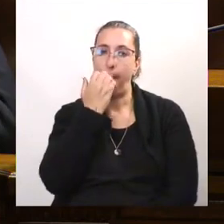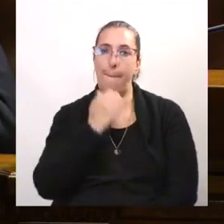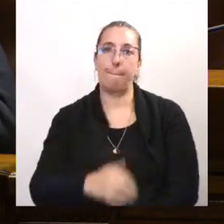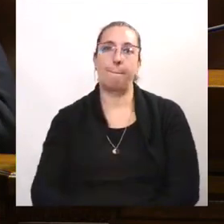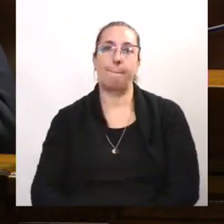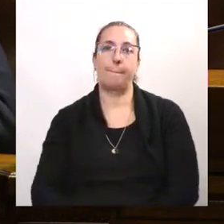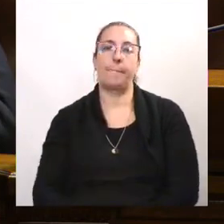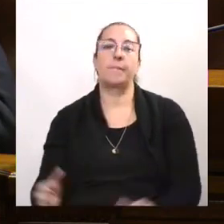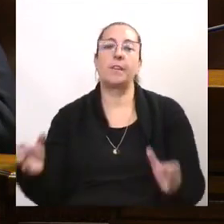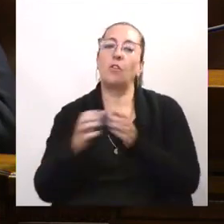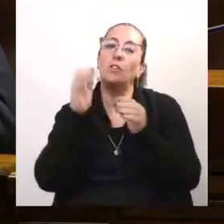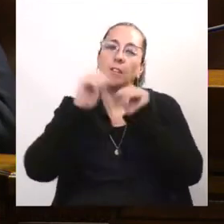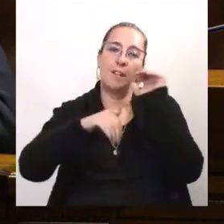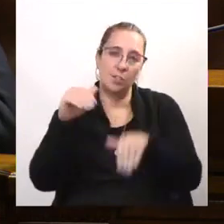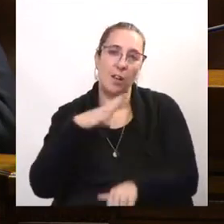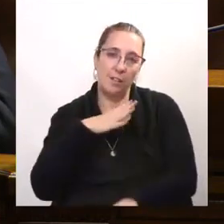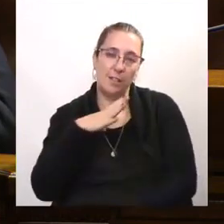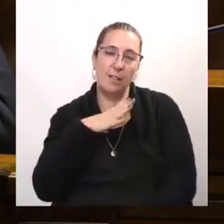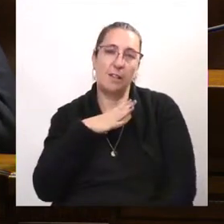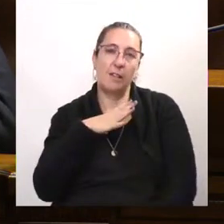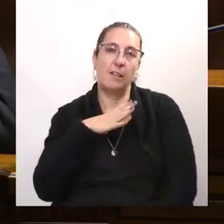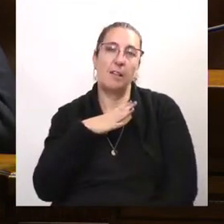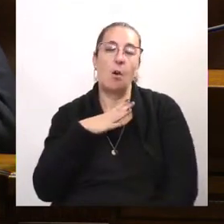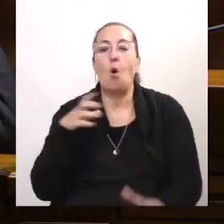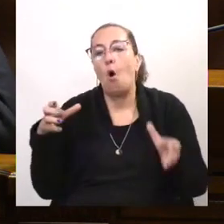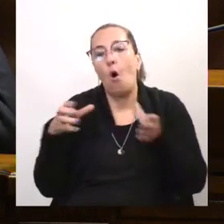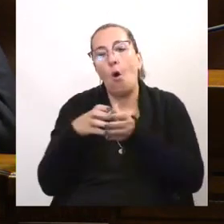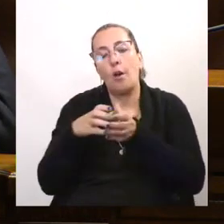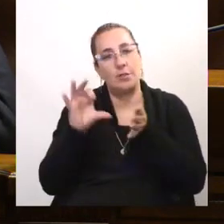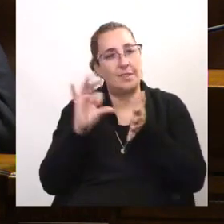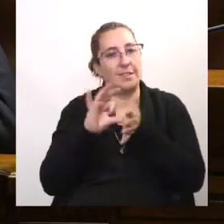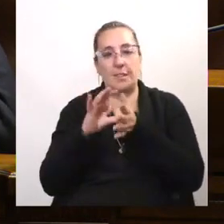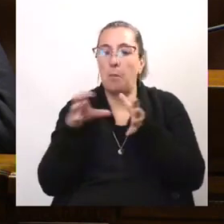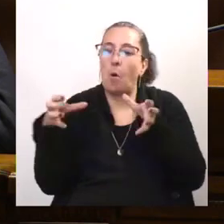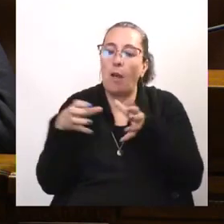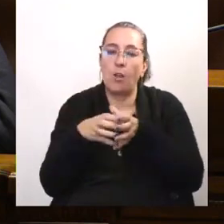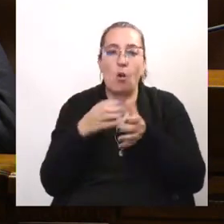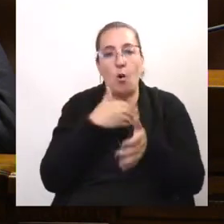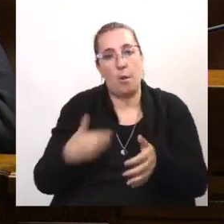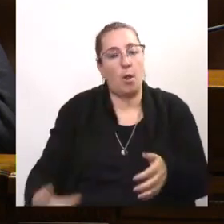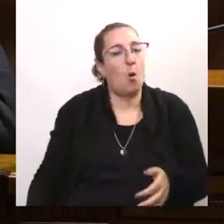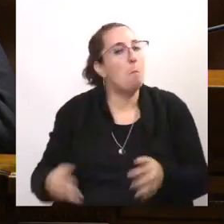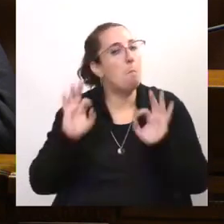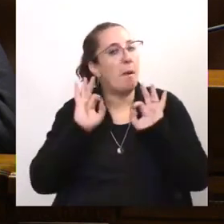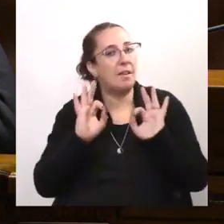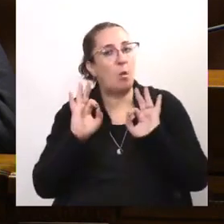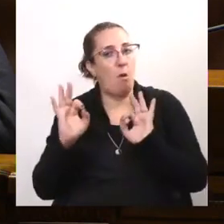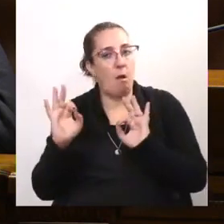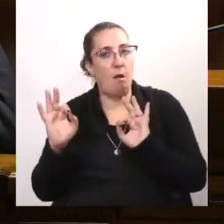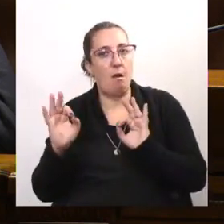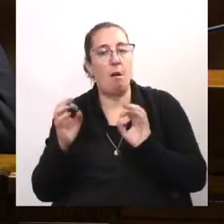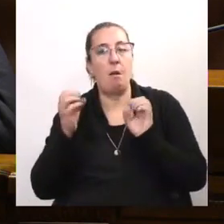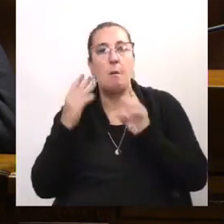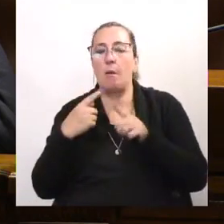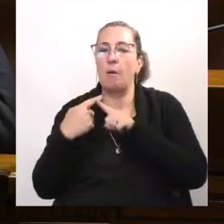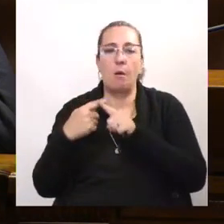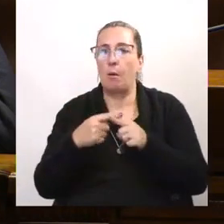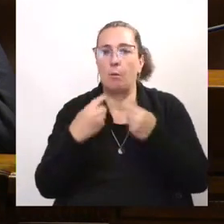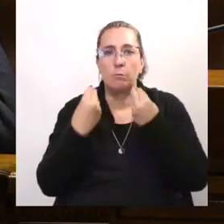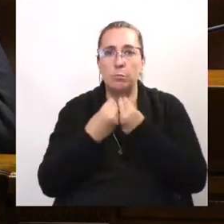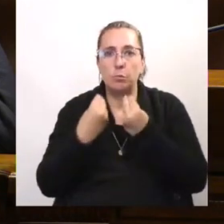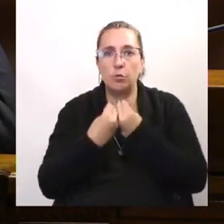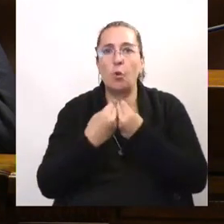Y la Corte Electoral es un organismo, un sistema orgánico de gobierno muy particular, porque se ha discutido mucho su